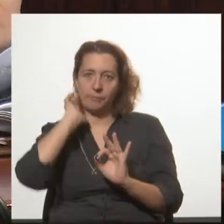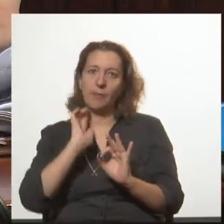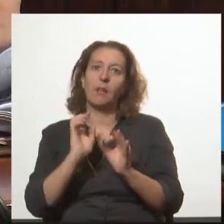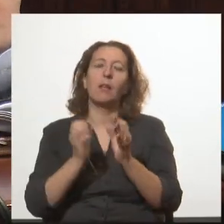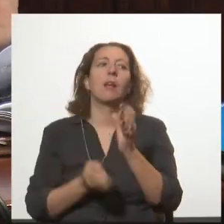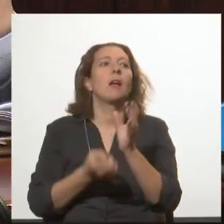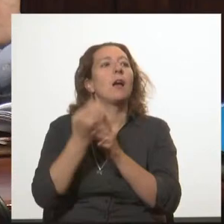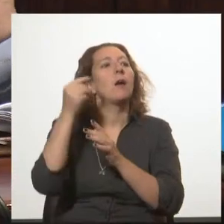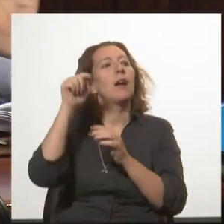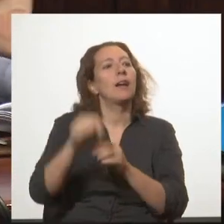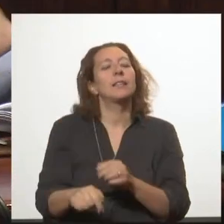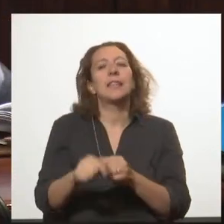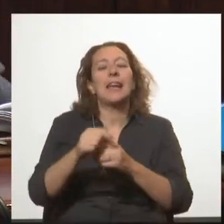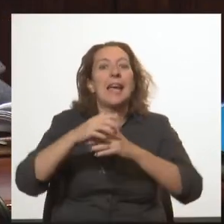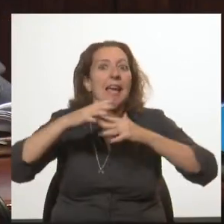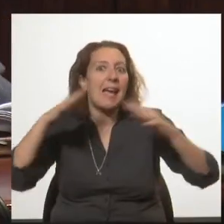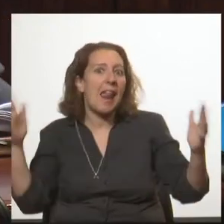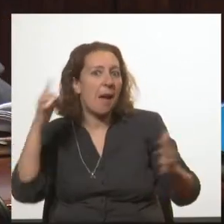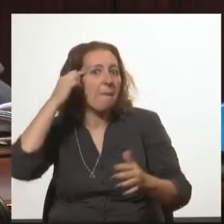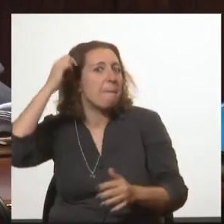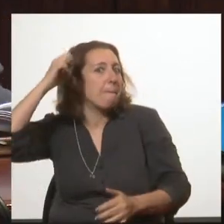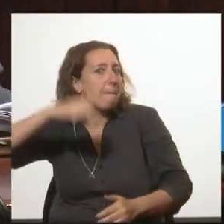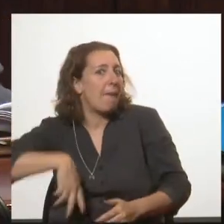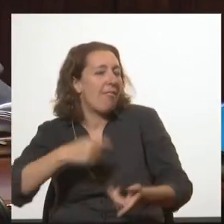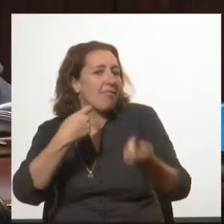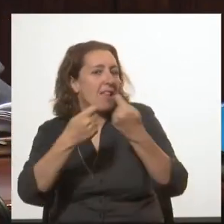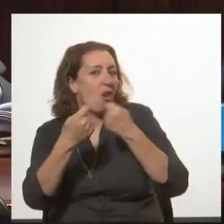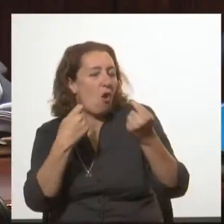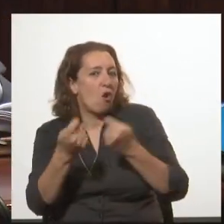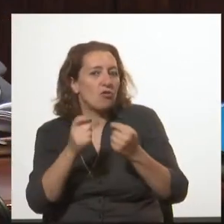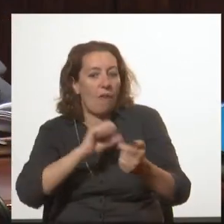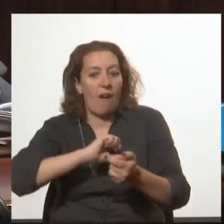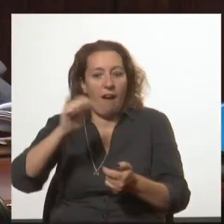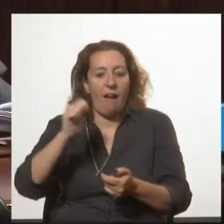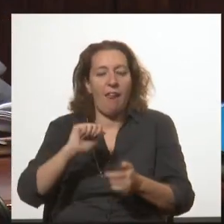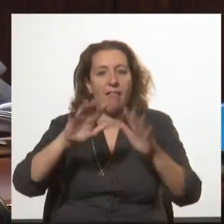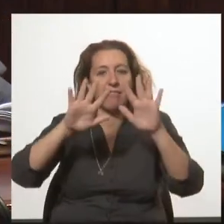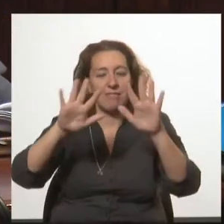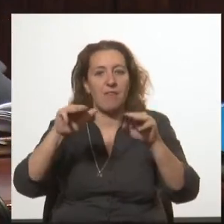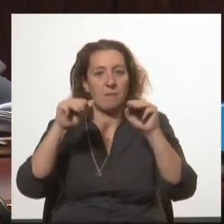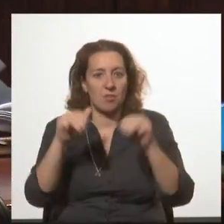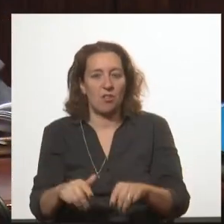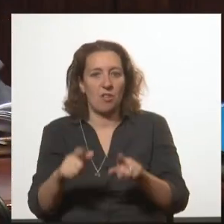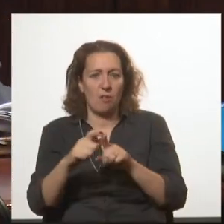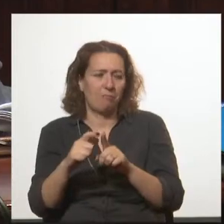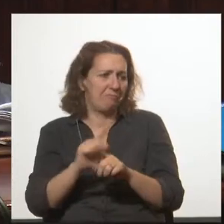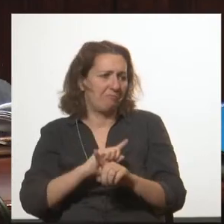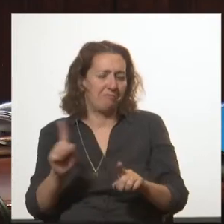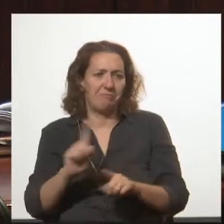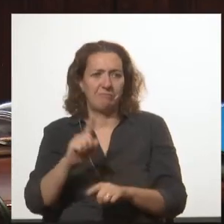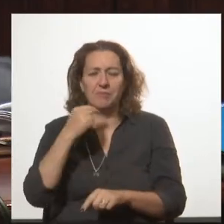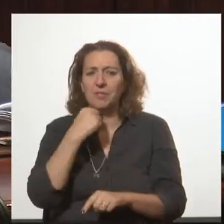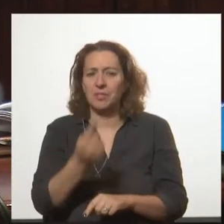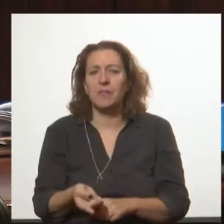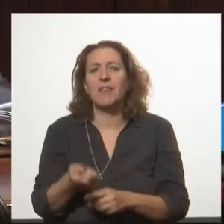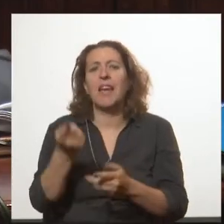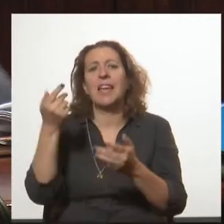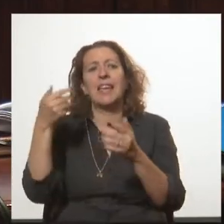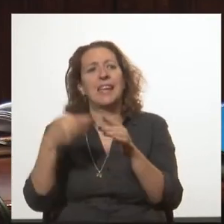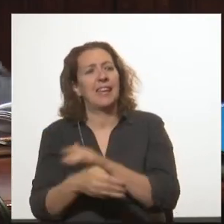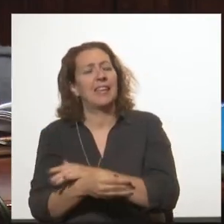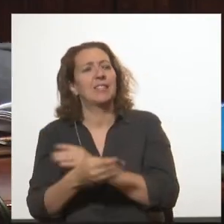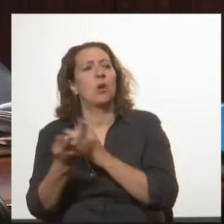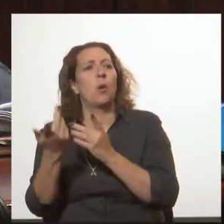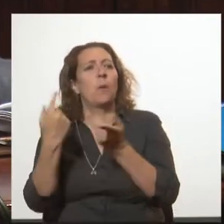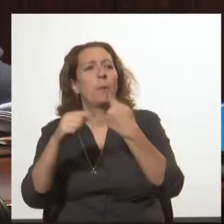de negocio donde se iban a ganar 10 millones de dólares no se tomaban en cuenta incluso los ingresos provenientes de ventas de butacas para él